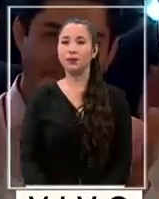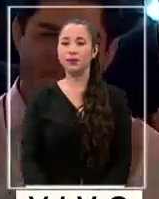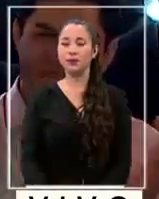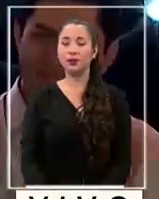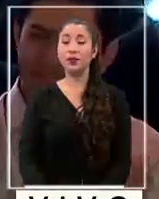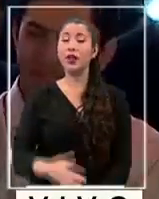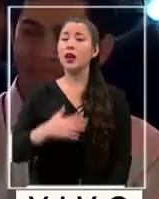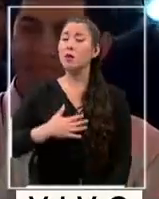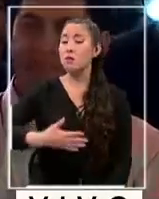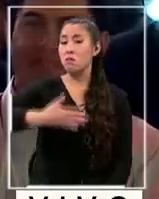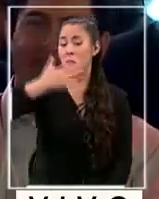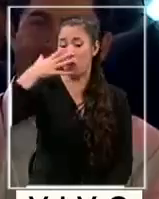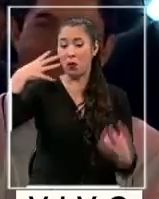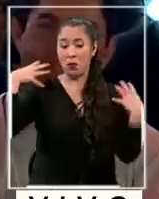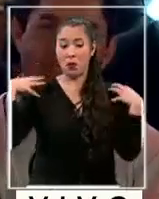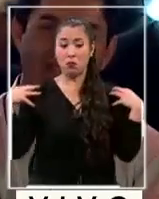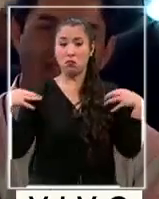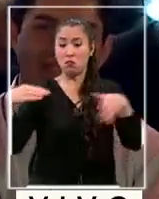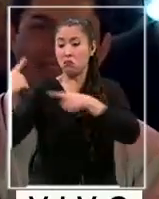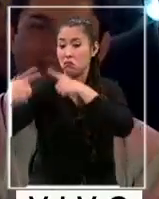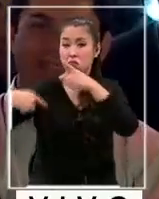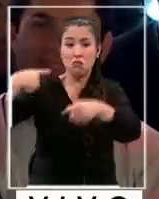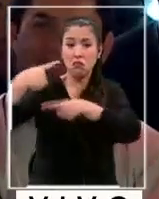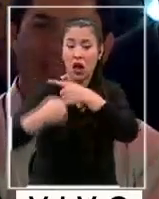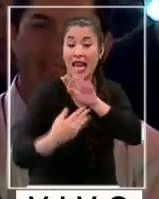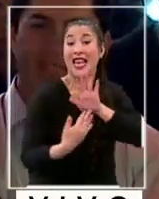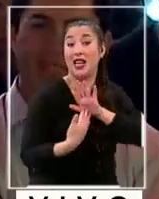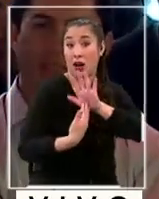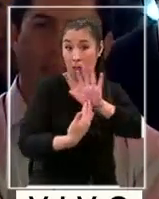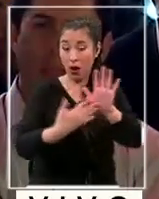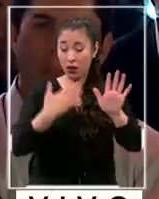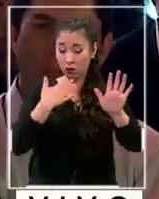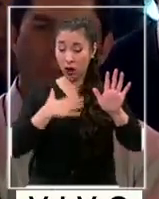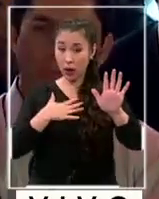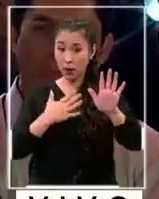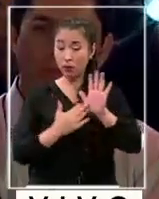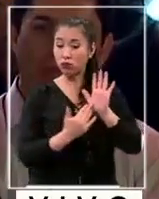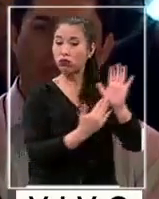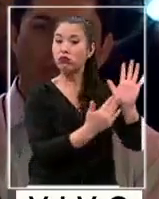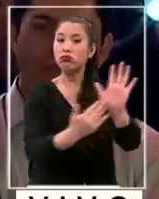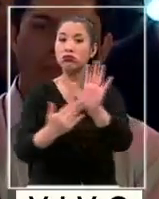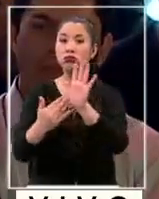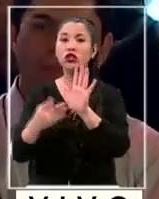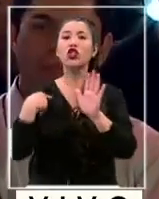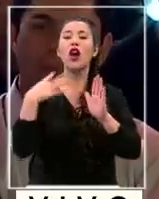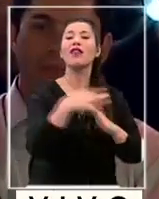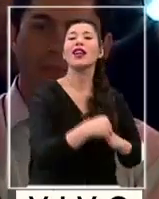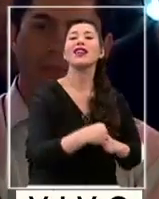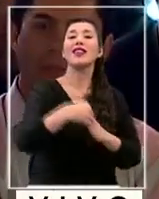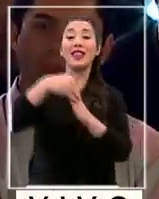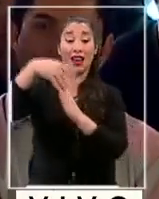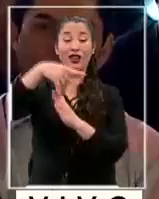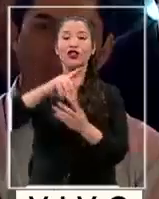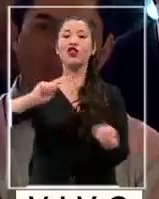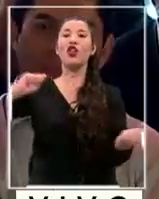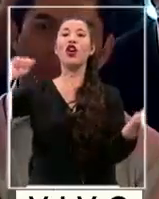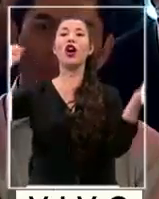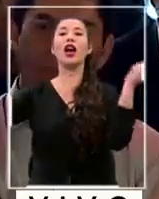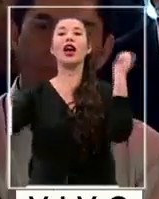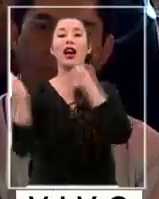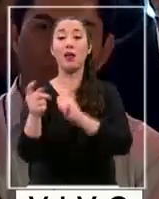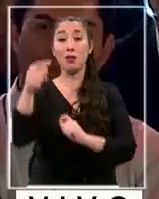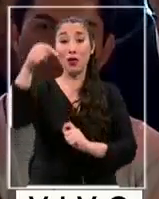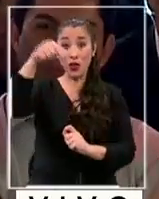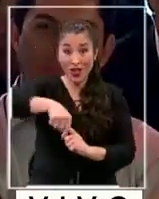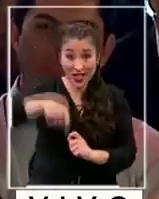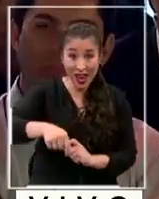Mi mejor legado y respaldo ha sido haber liderado esos cambios que hoy son la